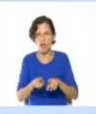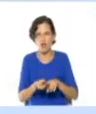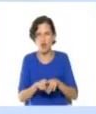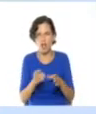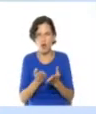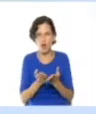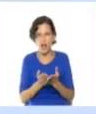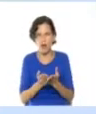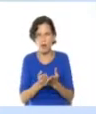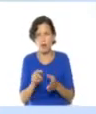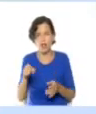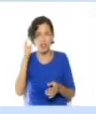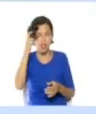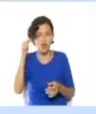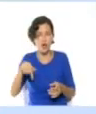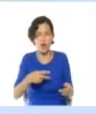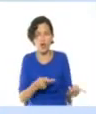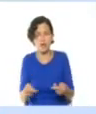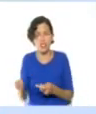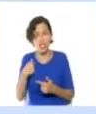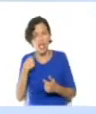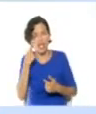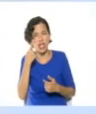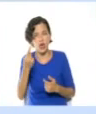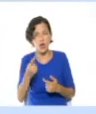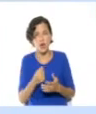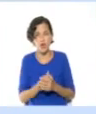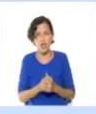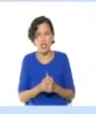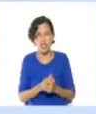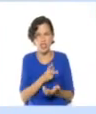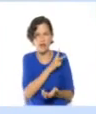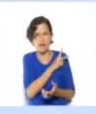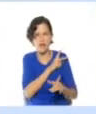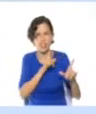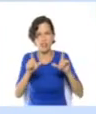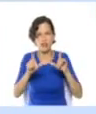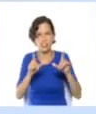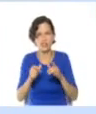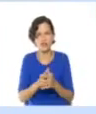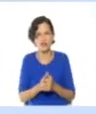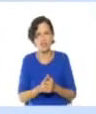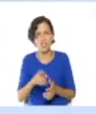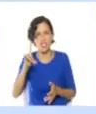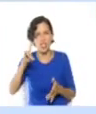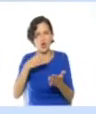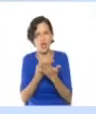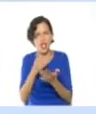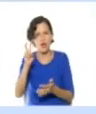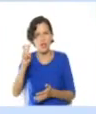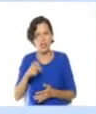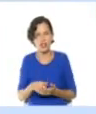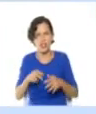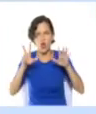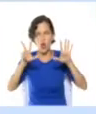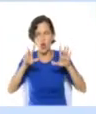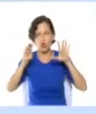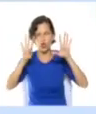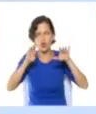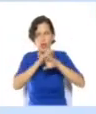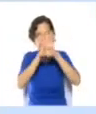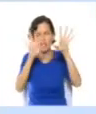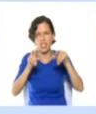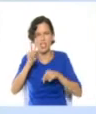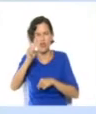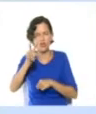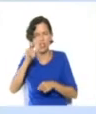pero por el día de hoy. Los invito a que nos sintonicen a través de la pantalla de Vive TV, de lunes a viernes, de 8 a 9